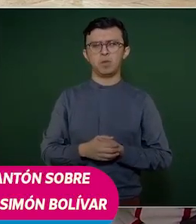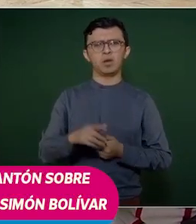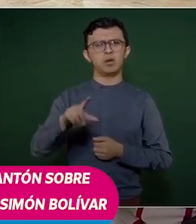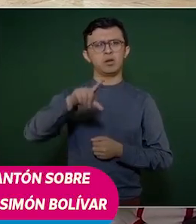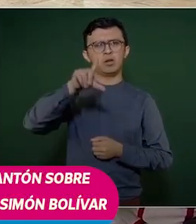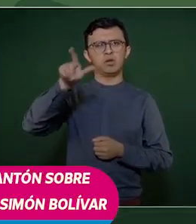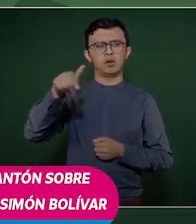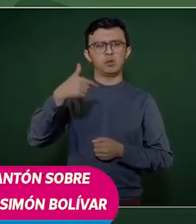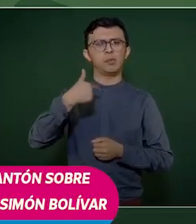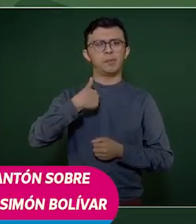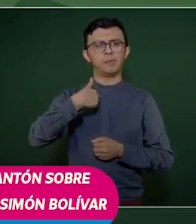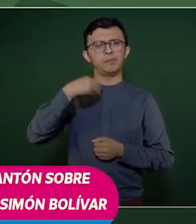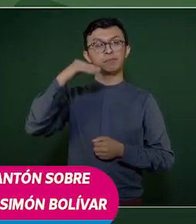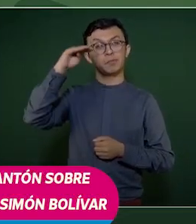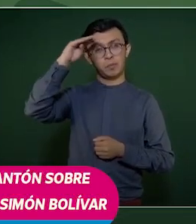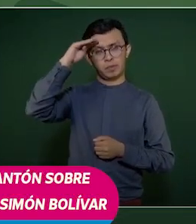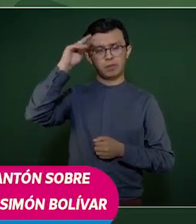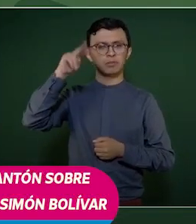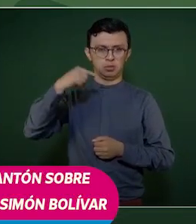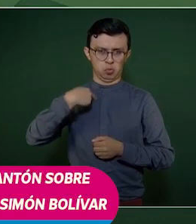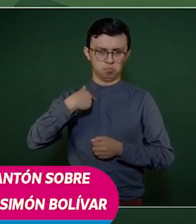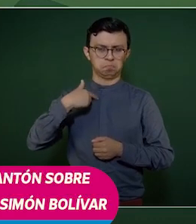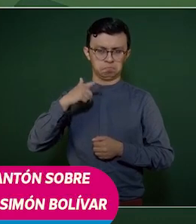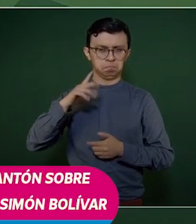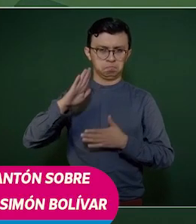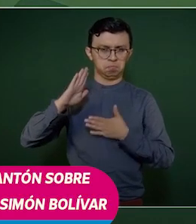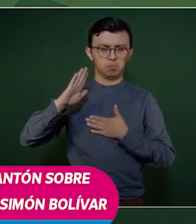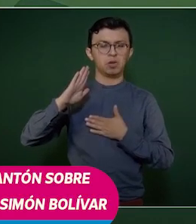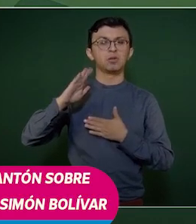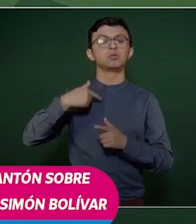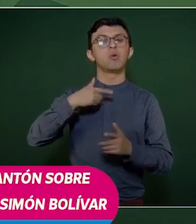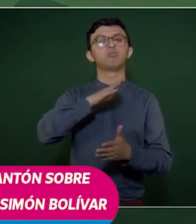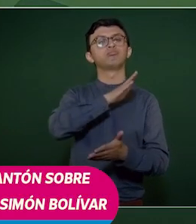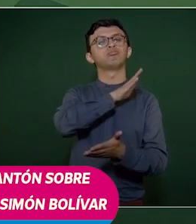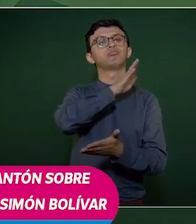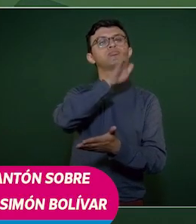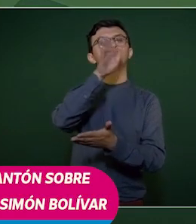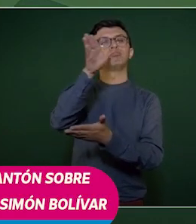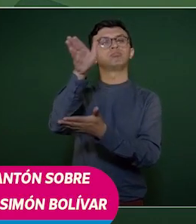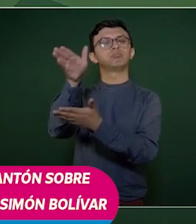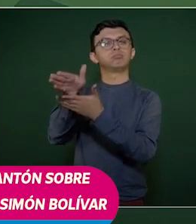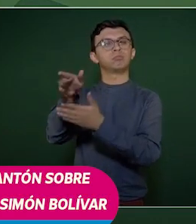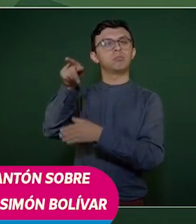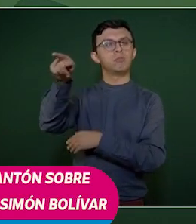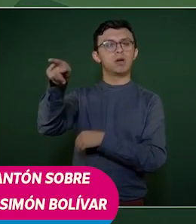tengo pensado, y es un compromiso, viajar